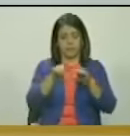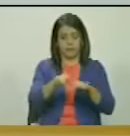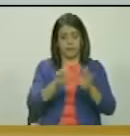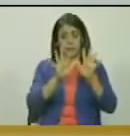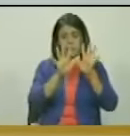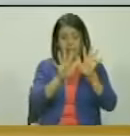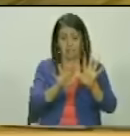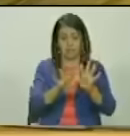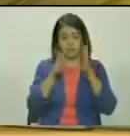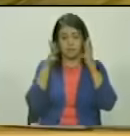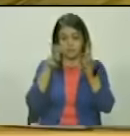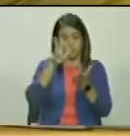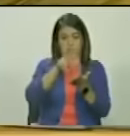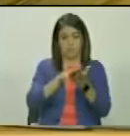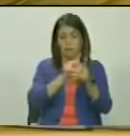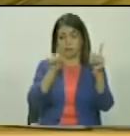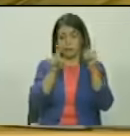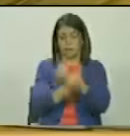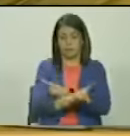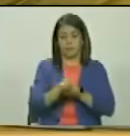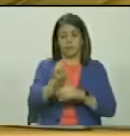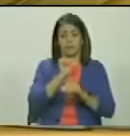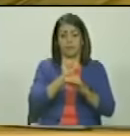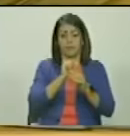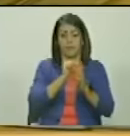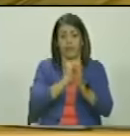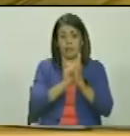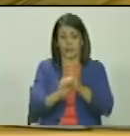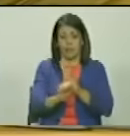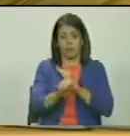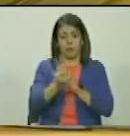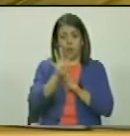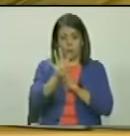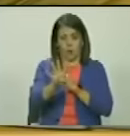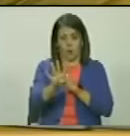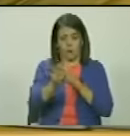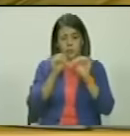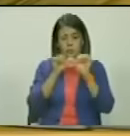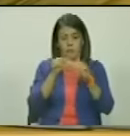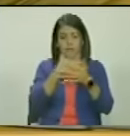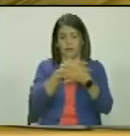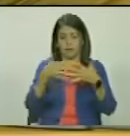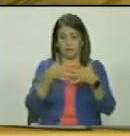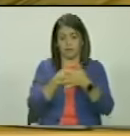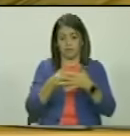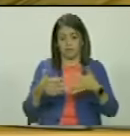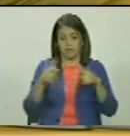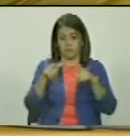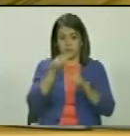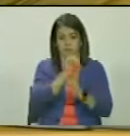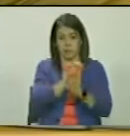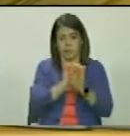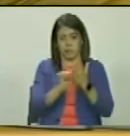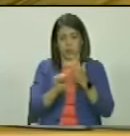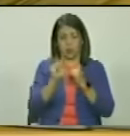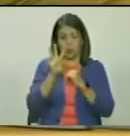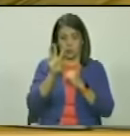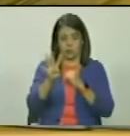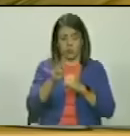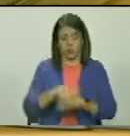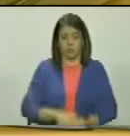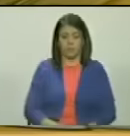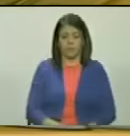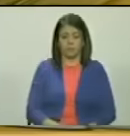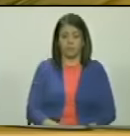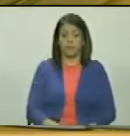décimo se sugiere aprobar sin modificación el contenido del artículo 4 quedando redactado en los siguientes términos artículo